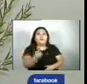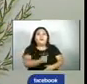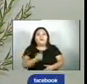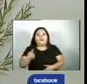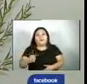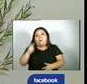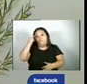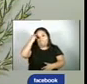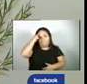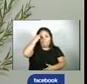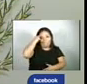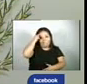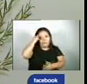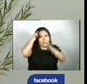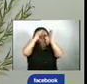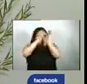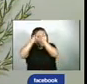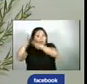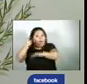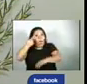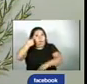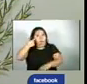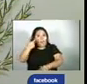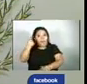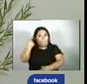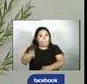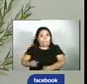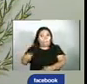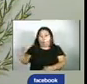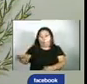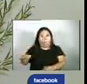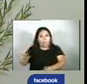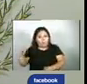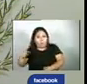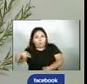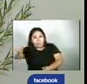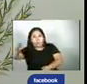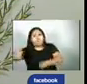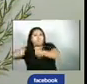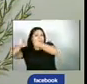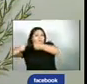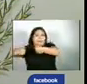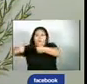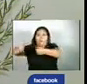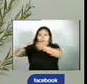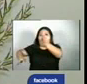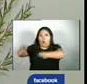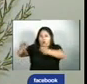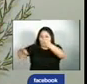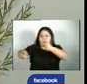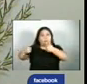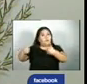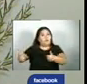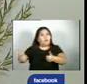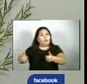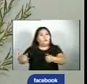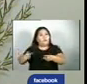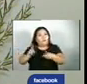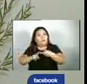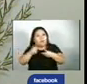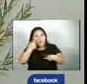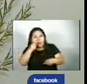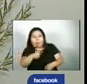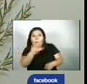es lógico que una persona que ha robado algo vaya preso, lo cual está muy bien, digamos, no estoy diciendo que no, y que quien ha cometido